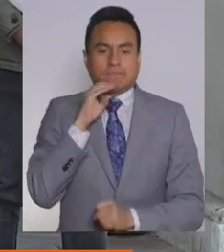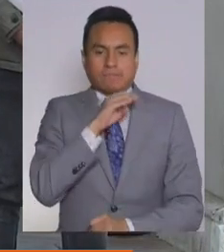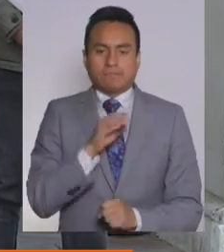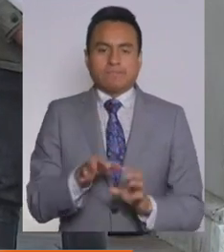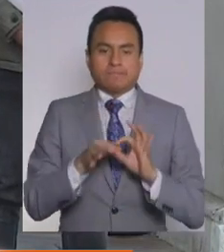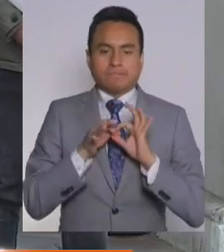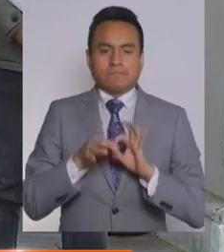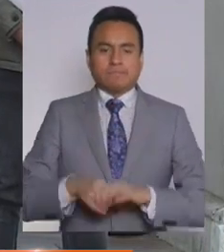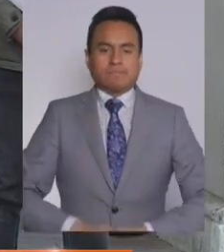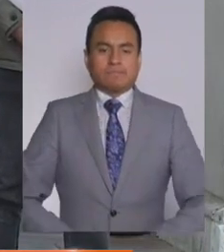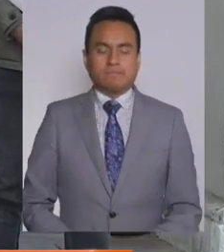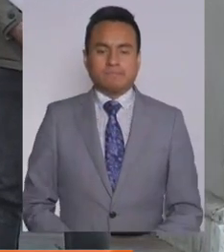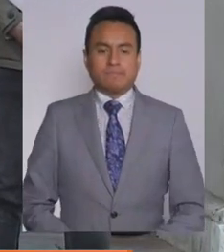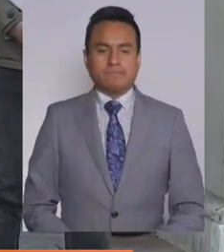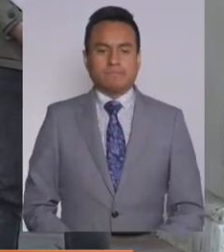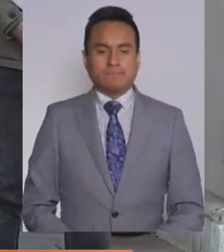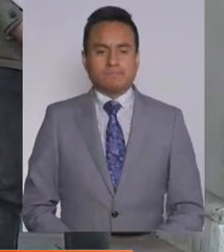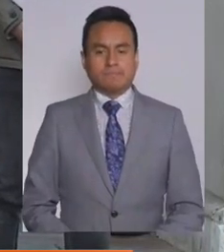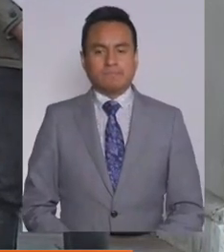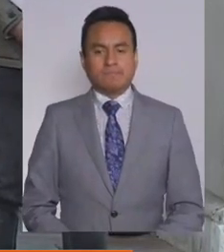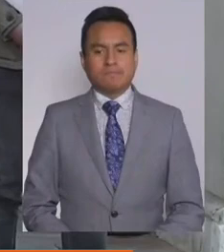gracias.